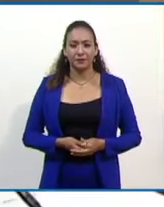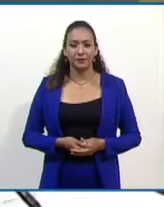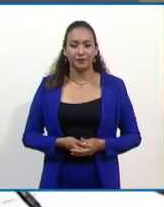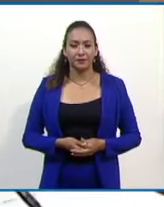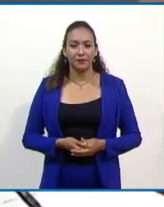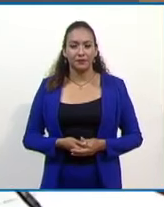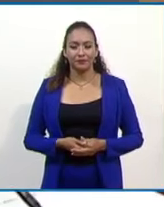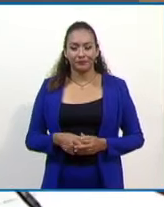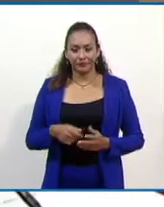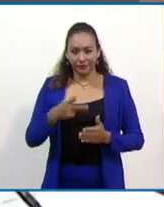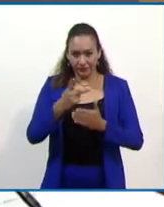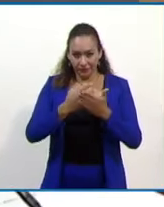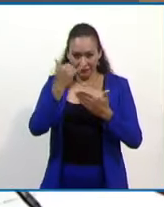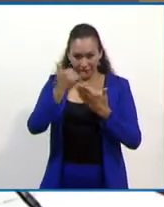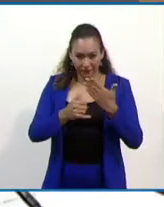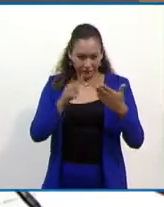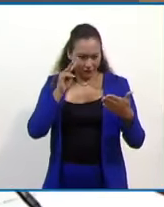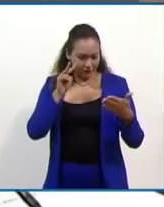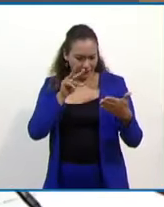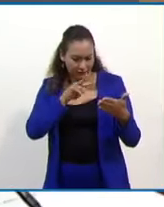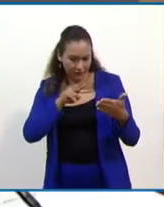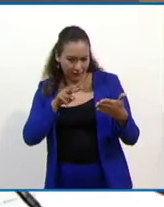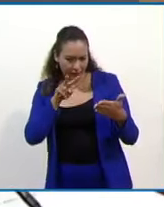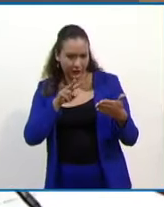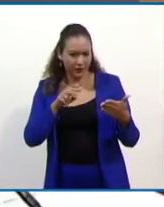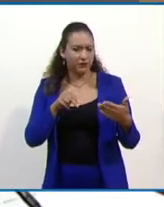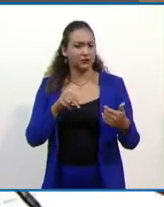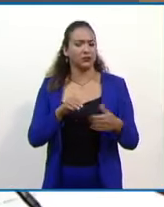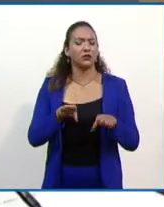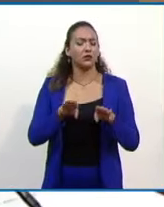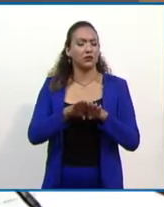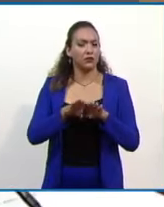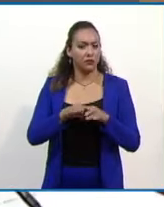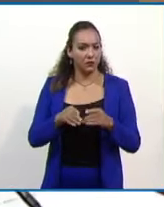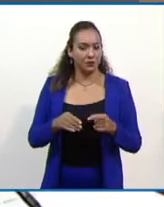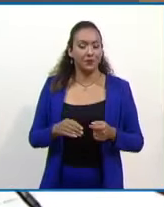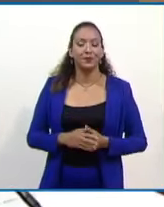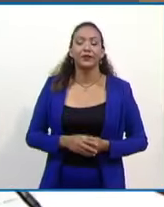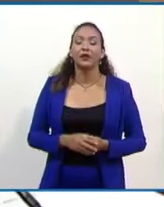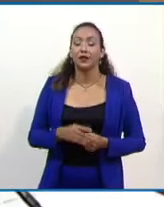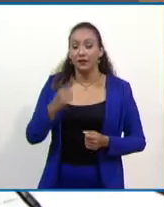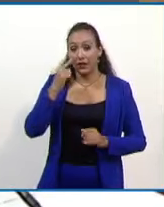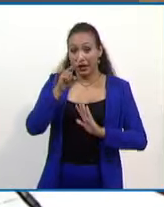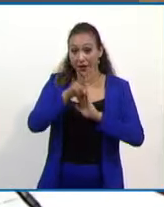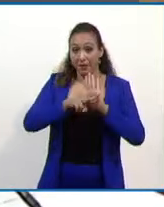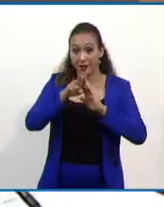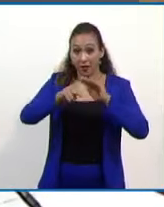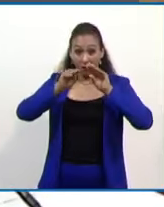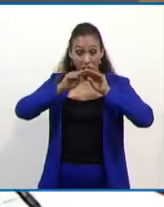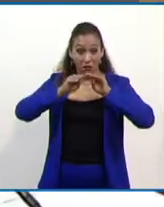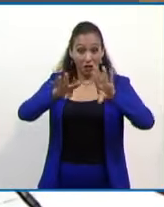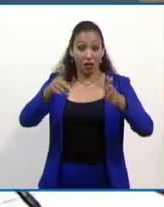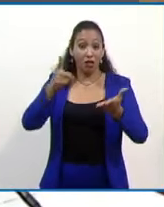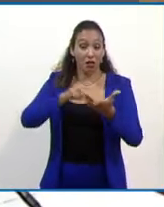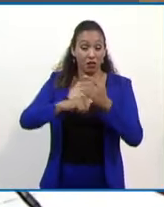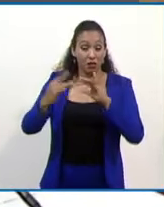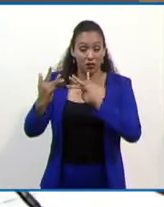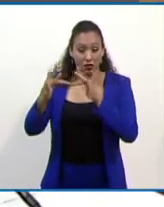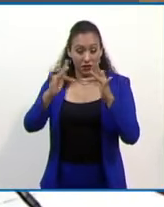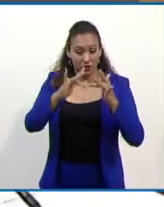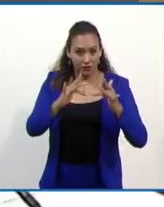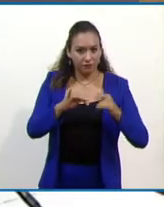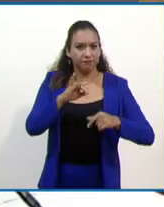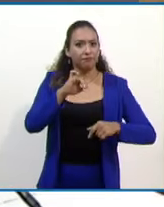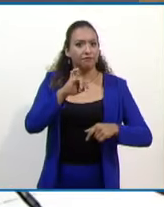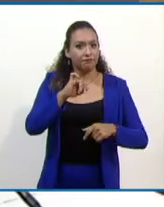En el proyecto se propone desestimar los agravios porque, contrario a lo sostenido por el recurrente, el video difundido y que constituye el material denunciado